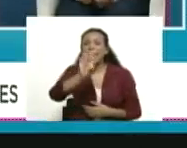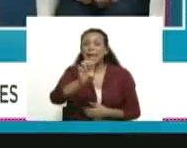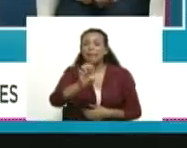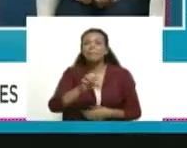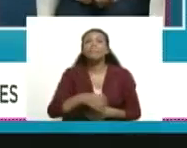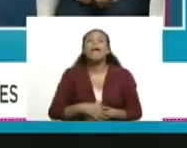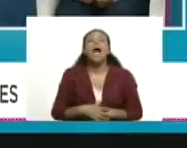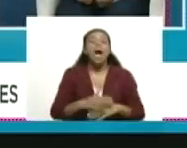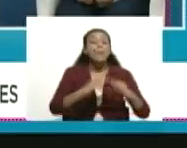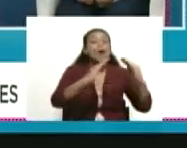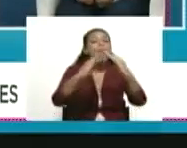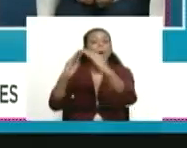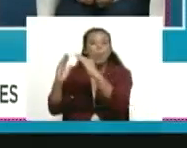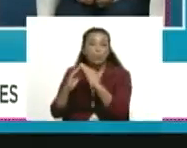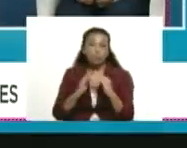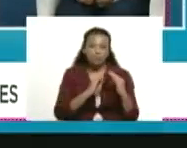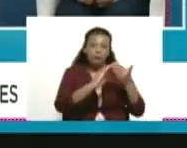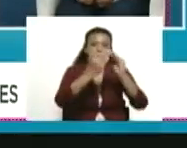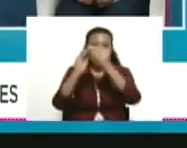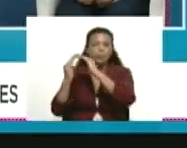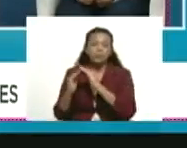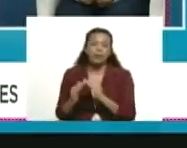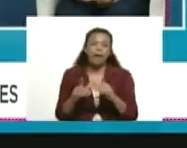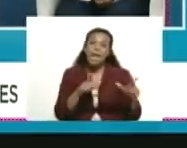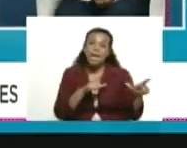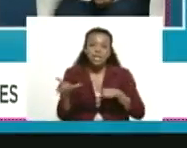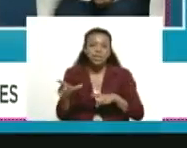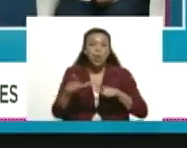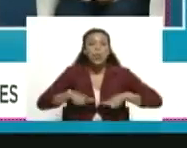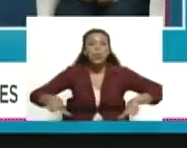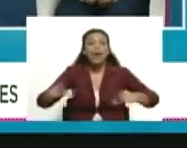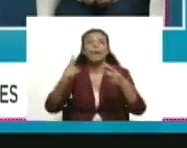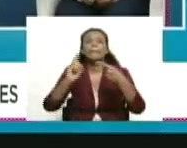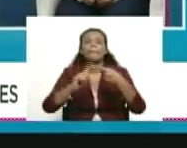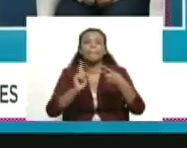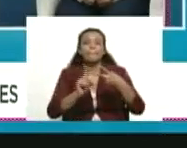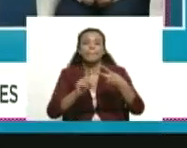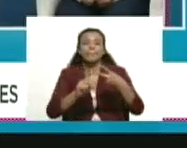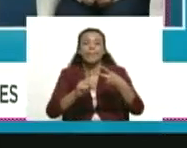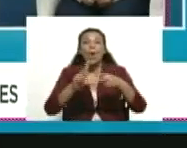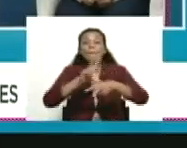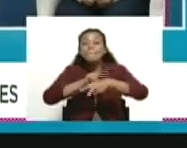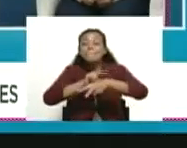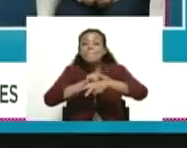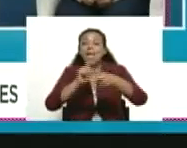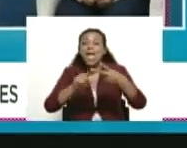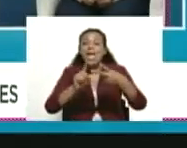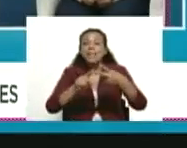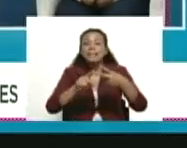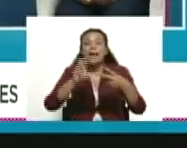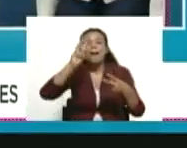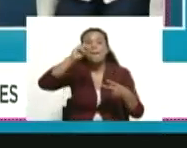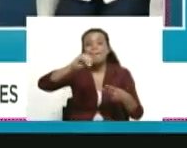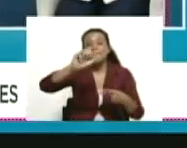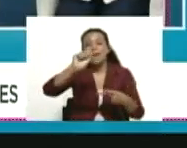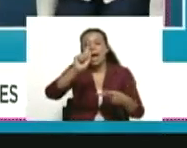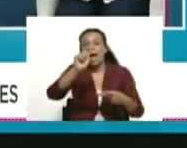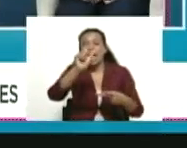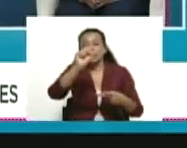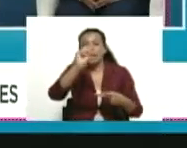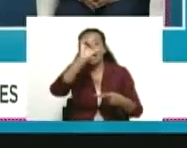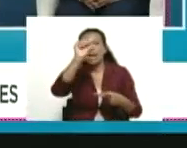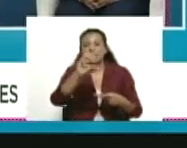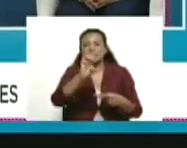Por cada eje. Ah, correcto. Sí. Bueno, hay que hacerlos ya. ¿Qué más? Y el consultorio La Matancera, que